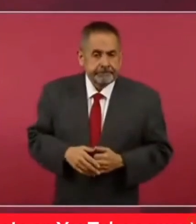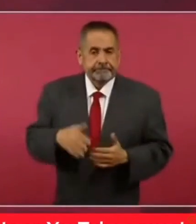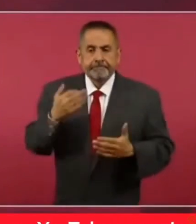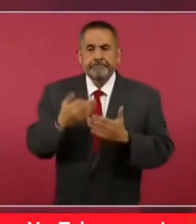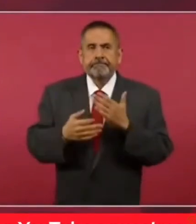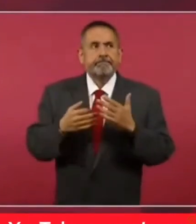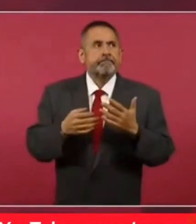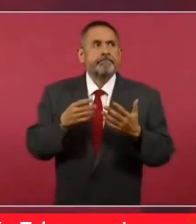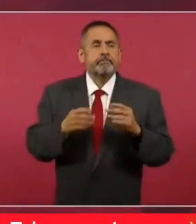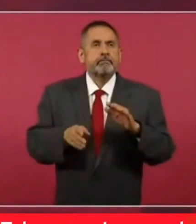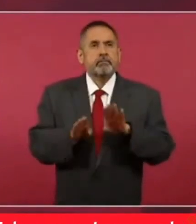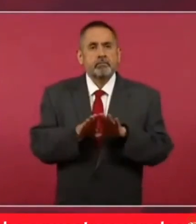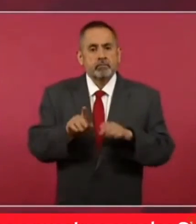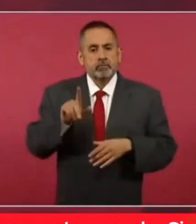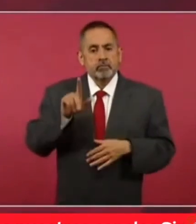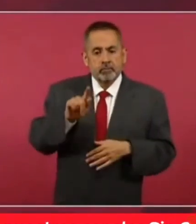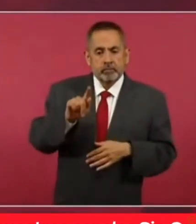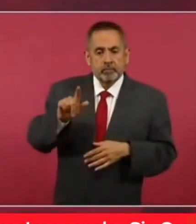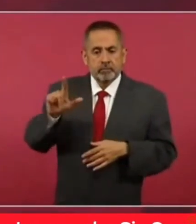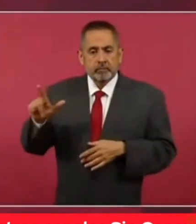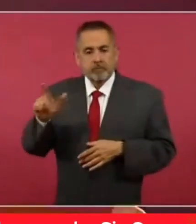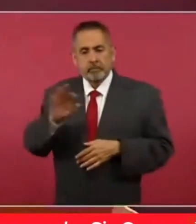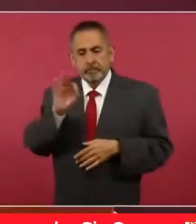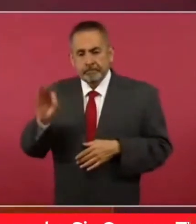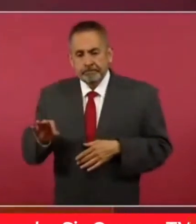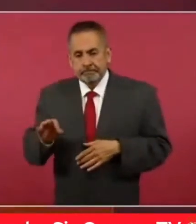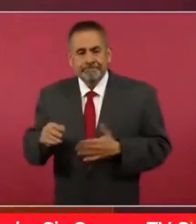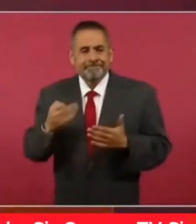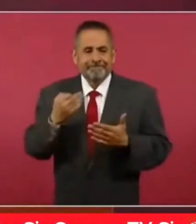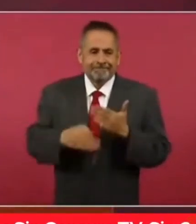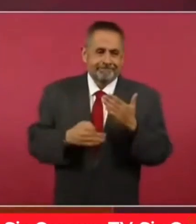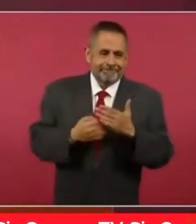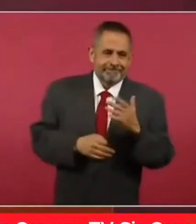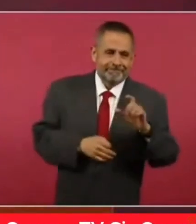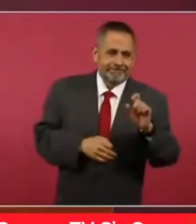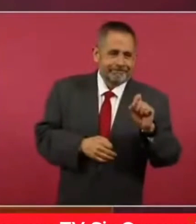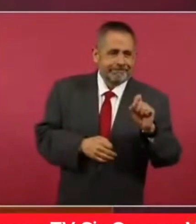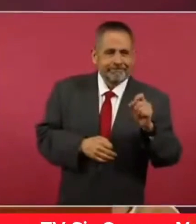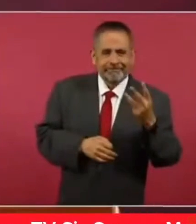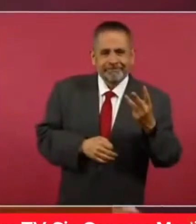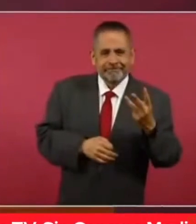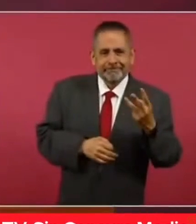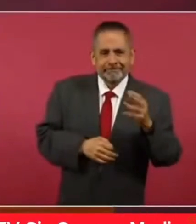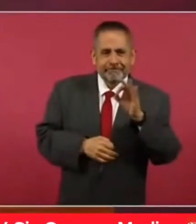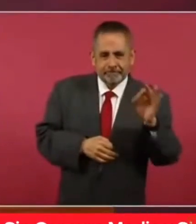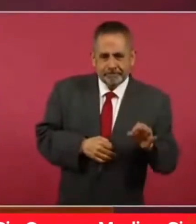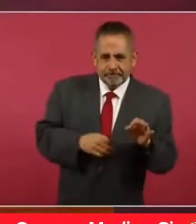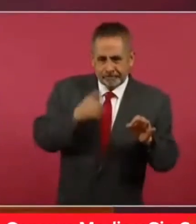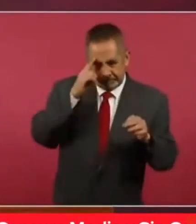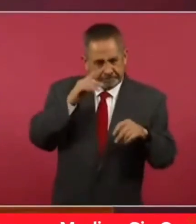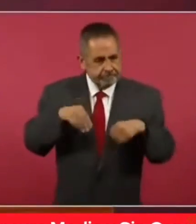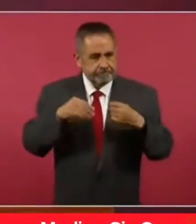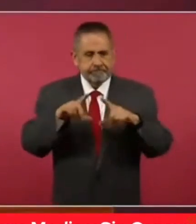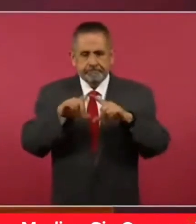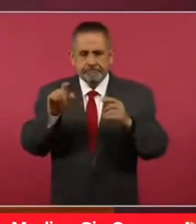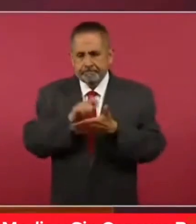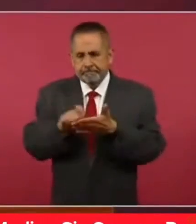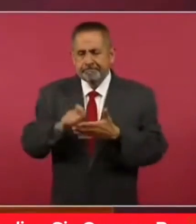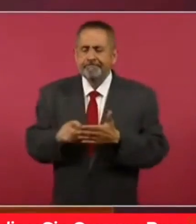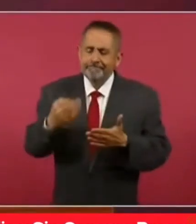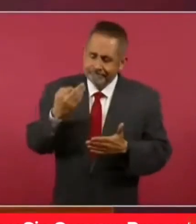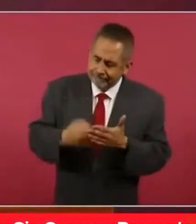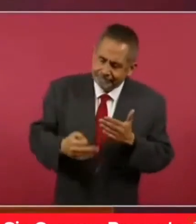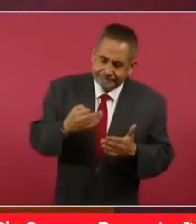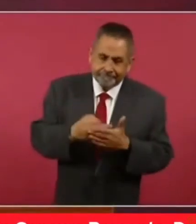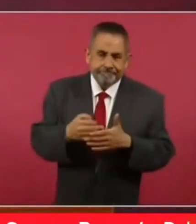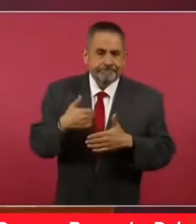una cobertura de 77% de receta totalmente cubierta. Todavía nos